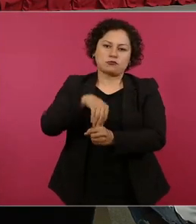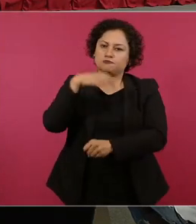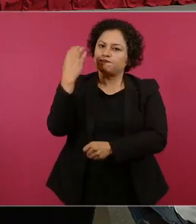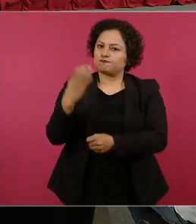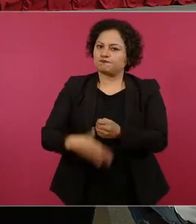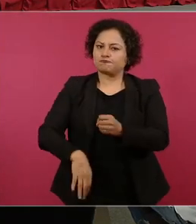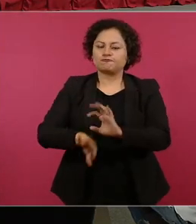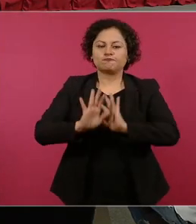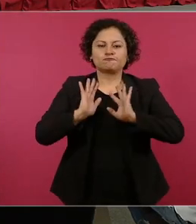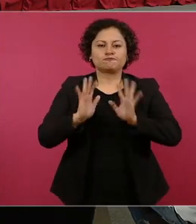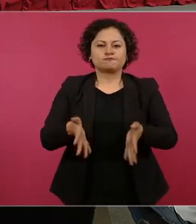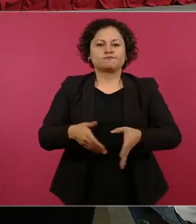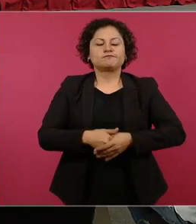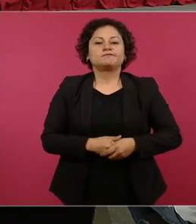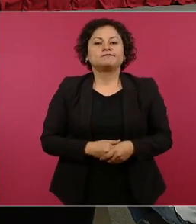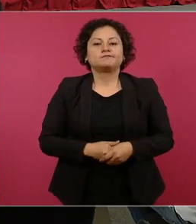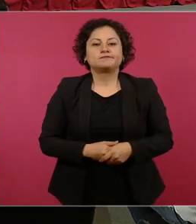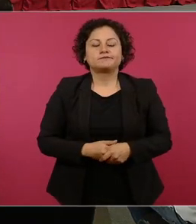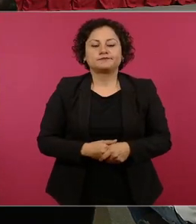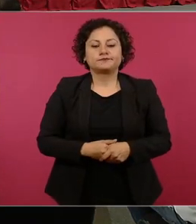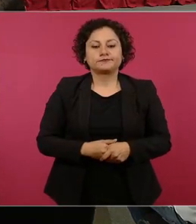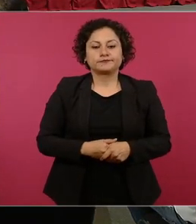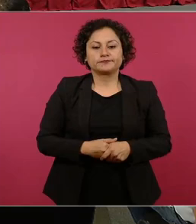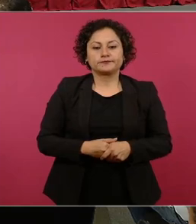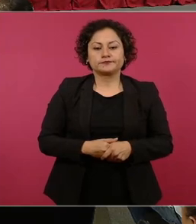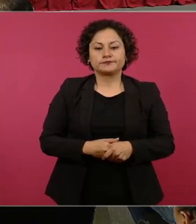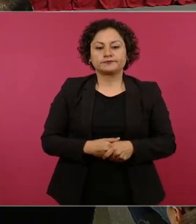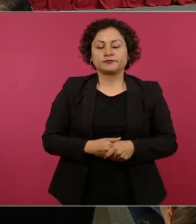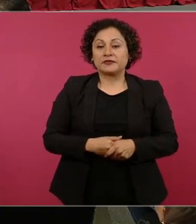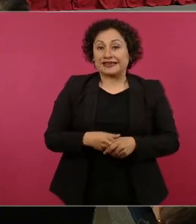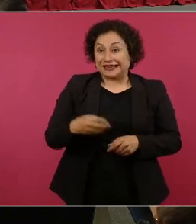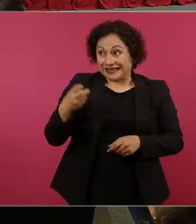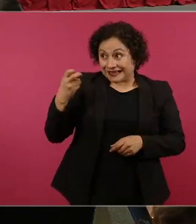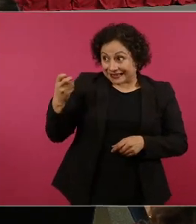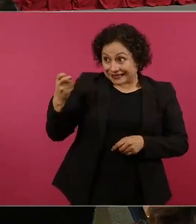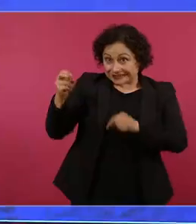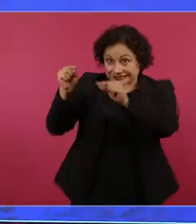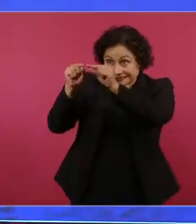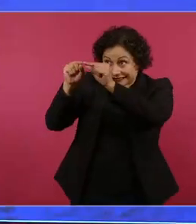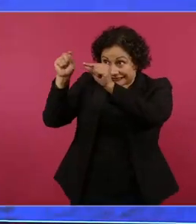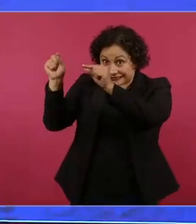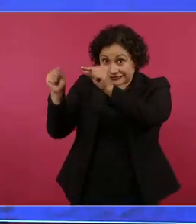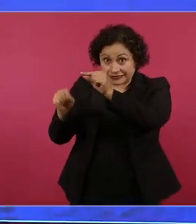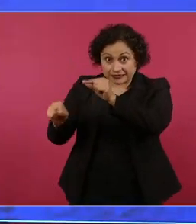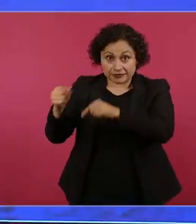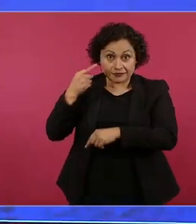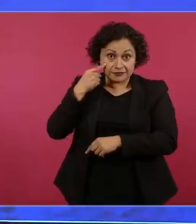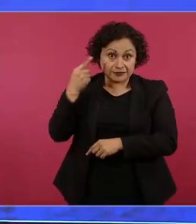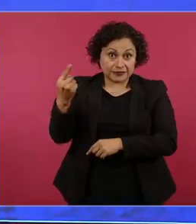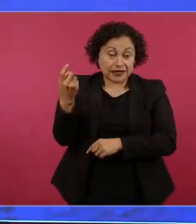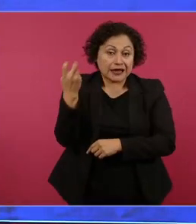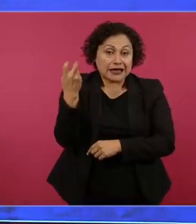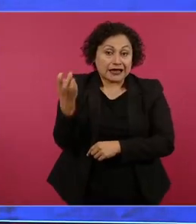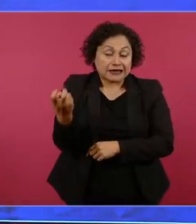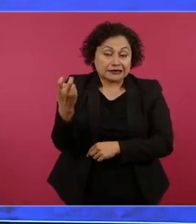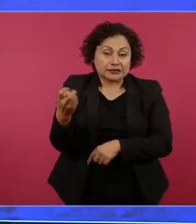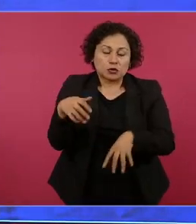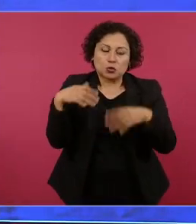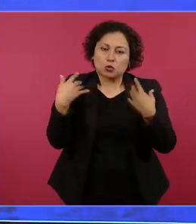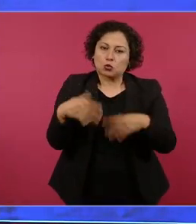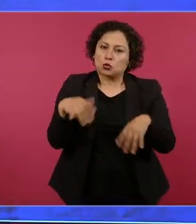completamente este tramo nos costó mucho trabajo porque